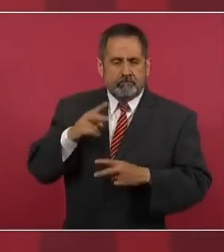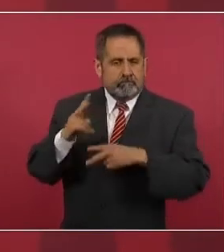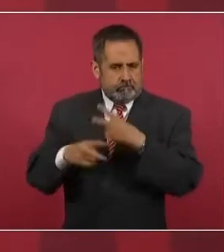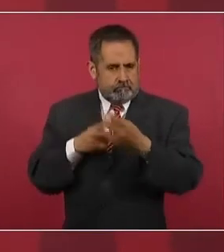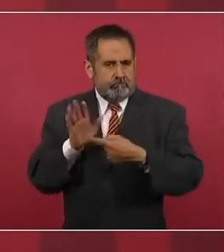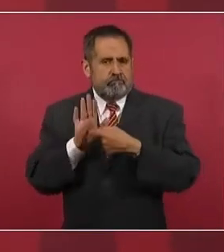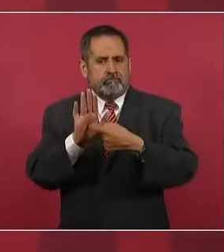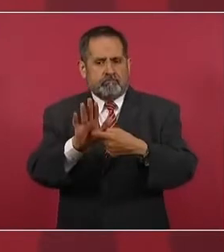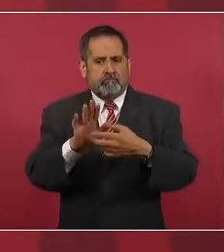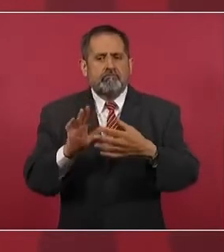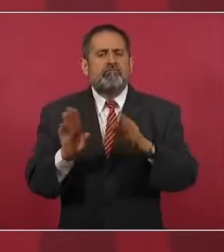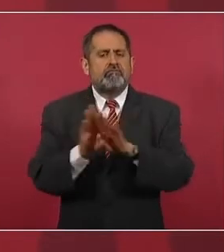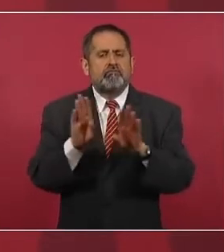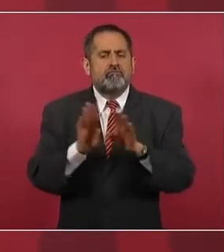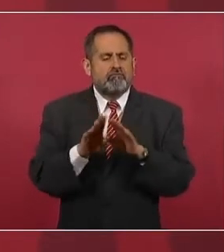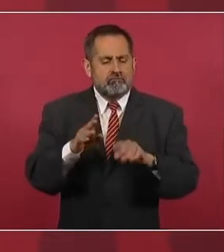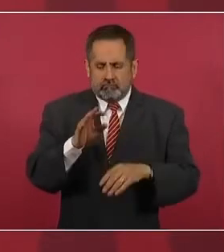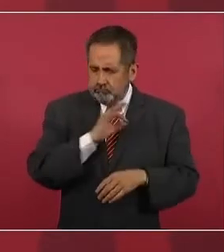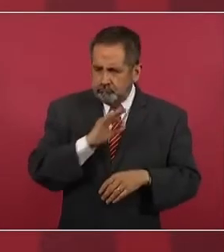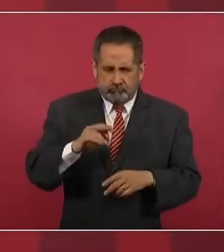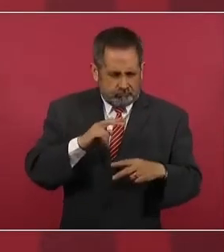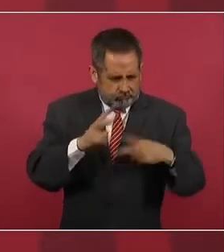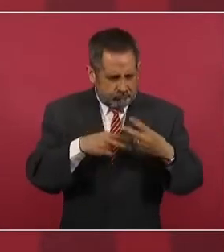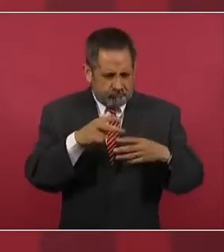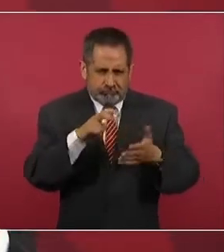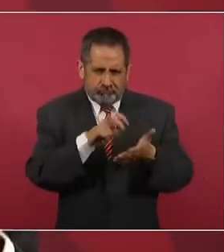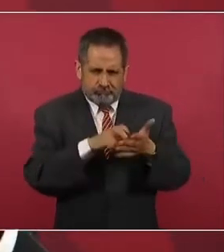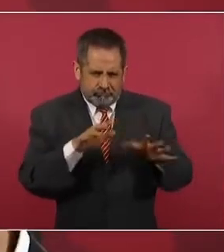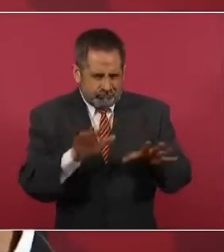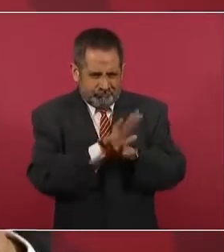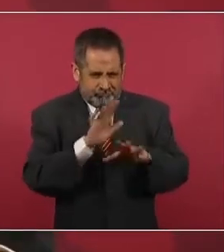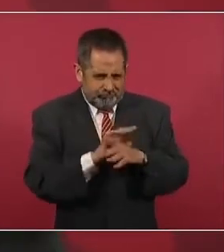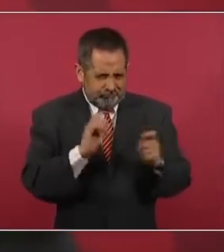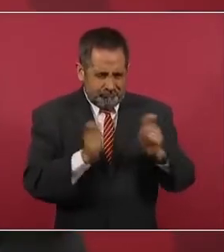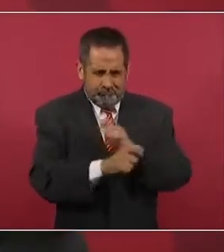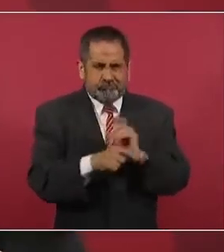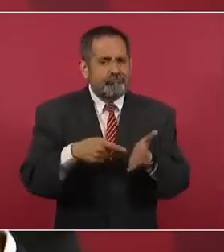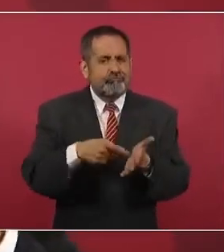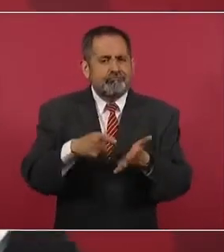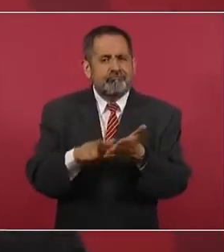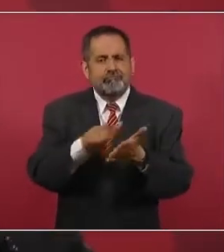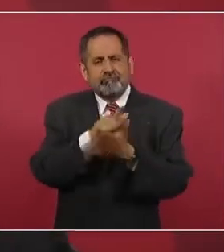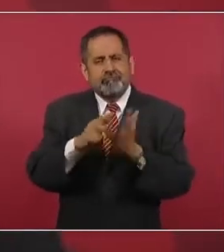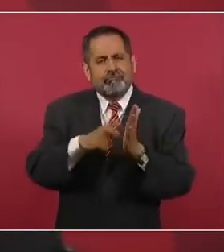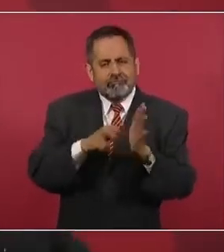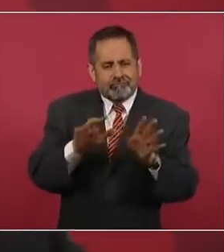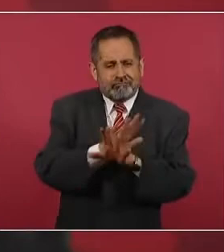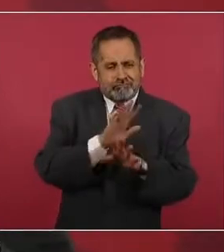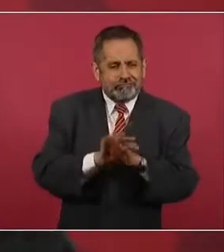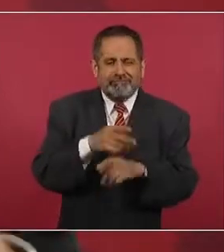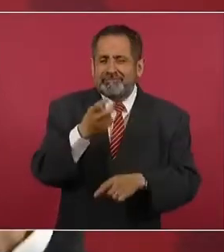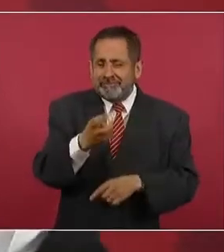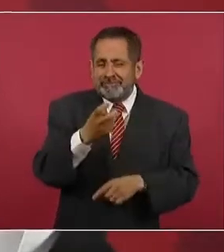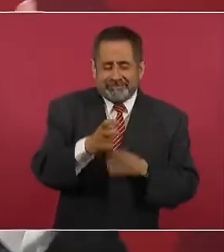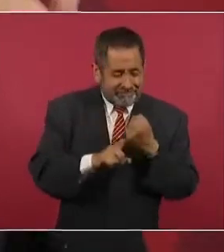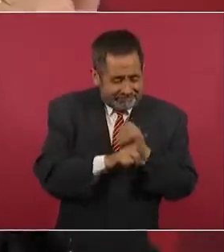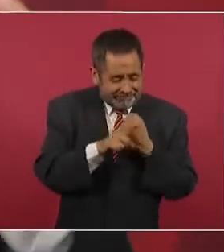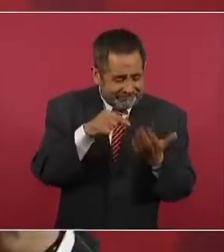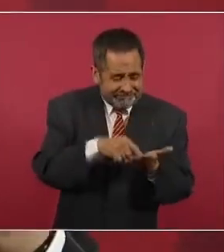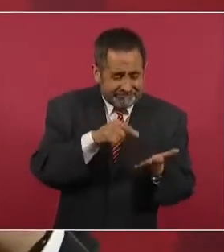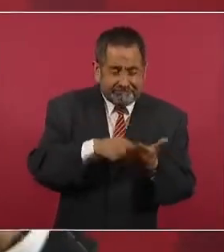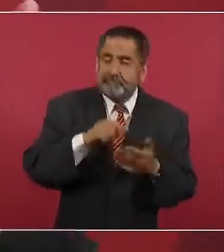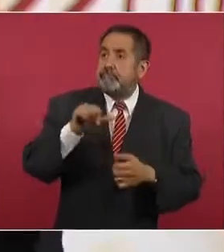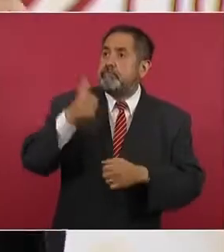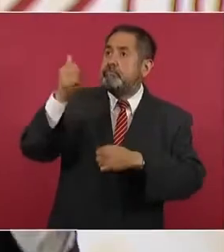presentaremos, cómo modificar las actuales disposiciones que dificultan el voto de los mexicanos